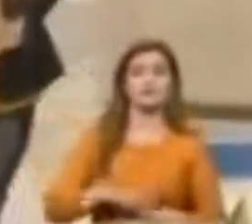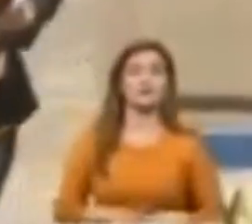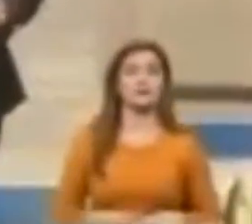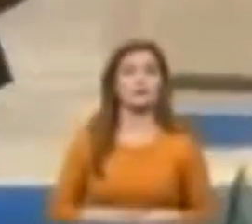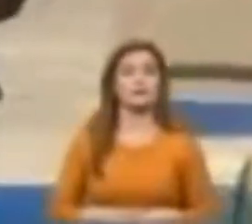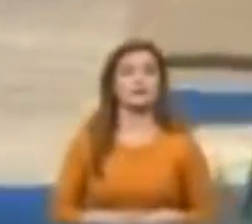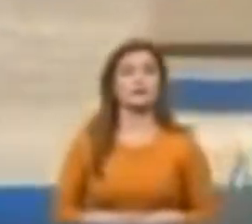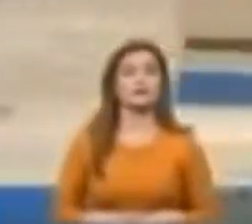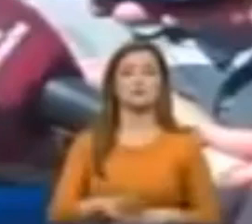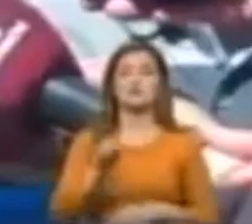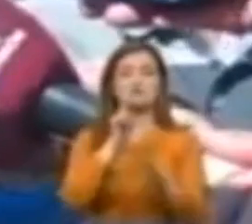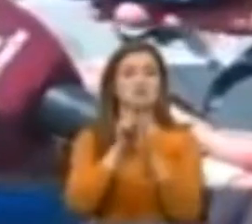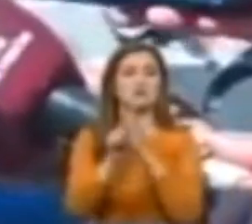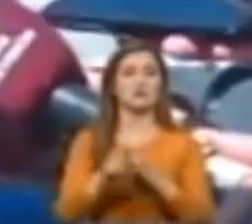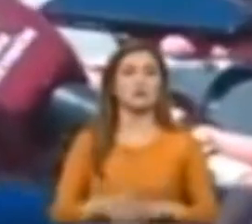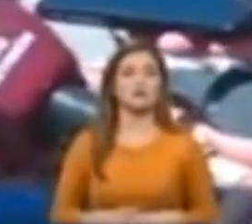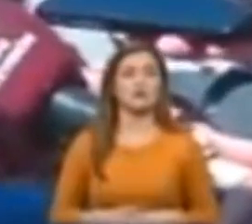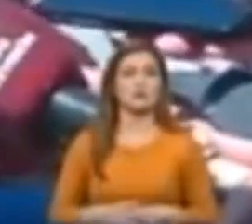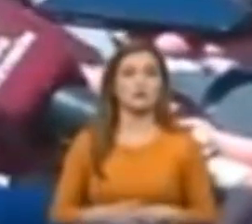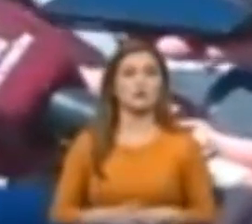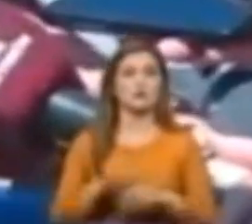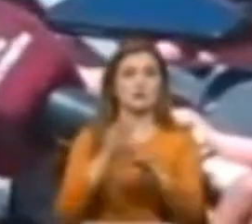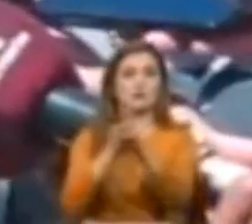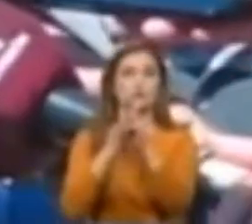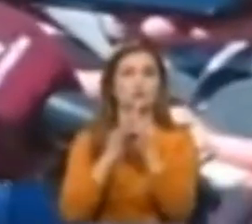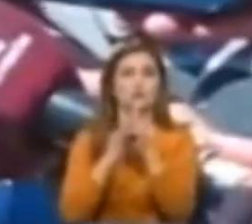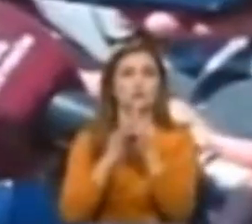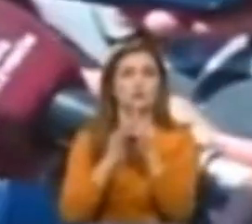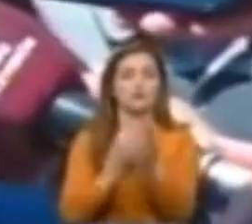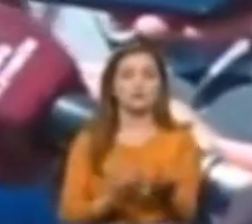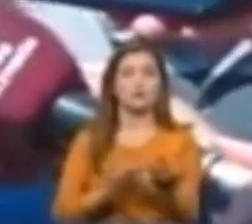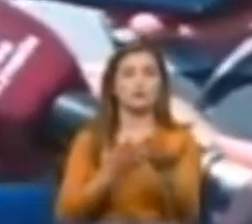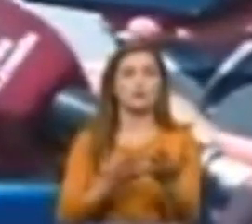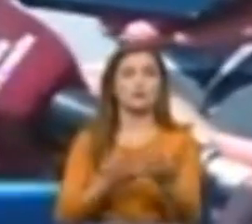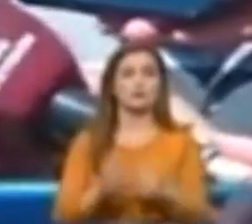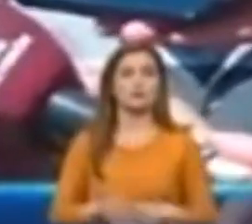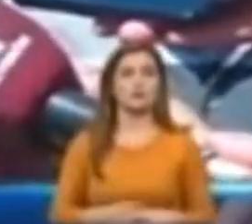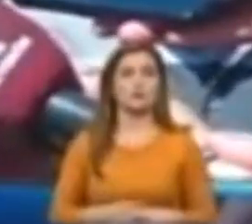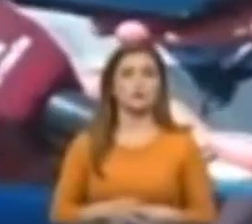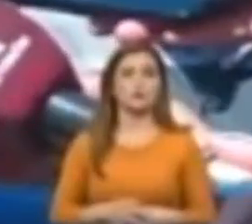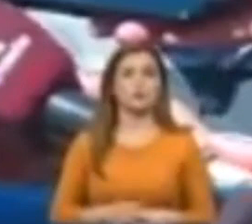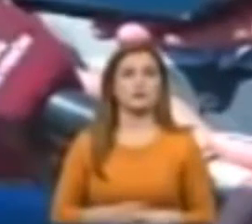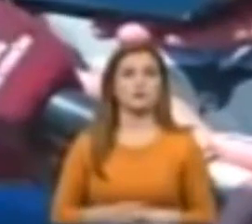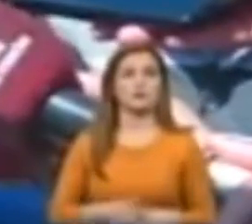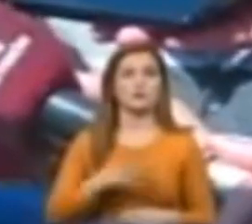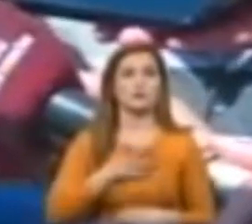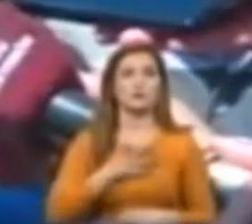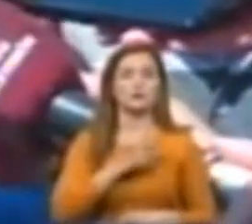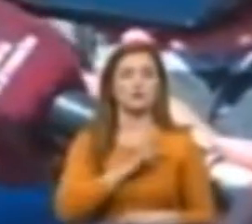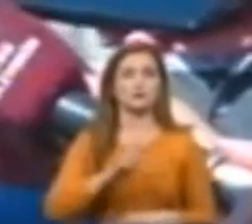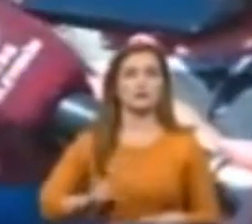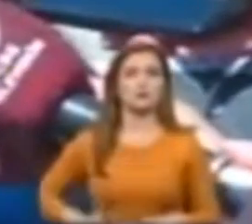denunció formalmente a la legisladora. Nosotros esperaremos una respuesta inmediata, sí, sobre los hechos, en particular sobre los que me sucedieron a